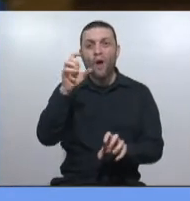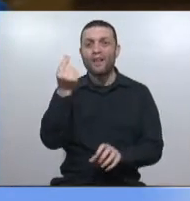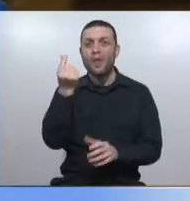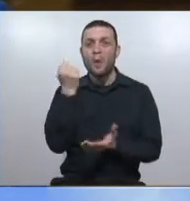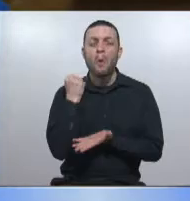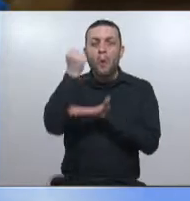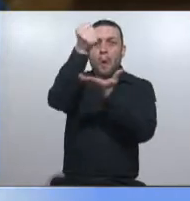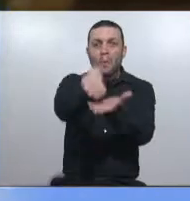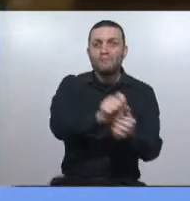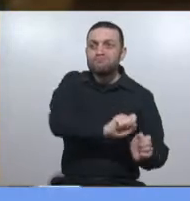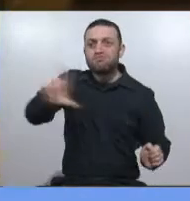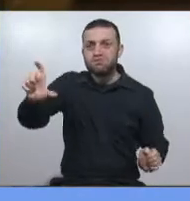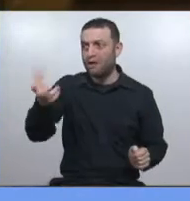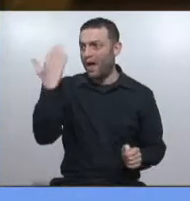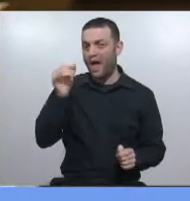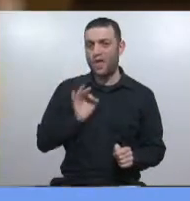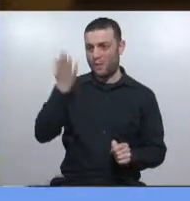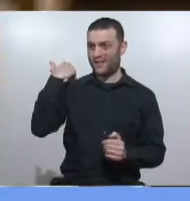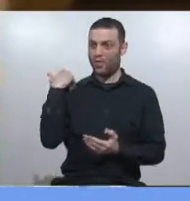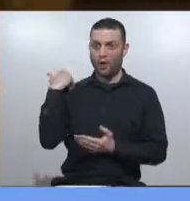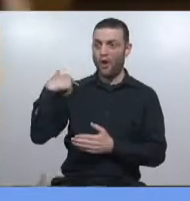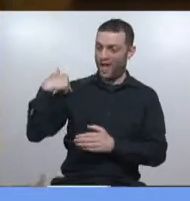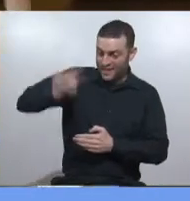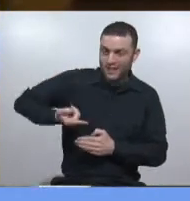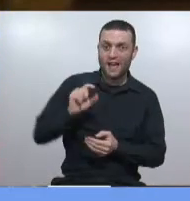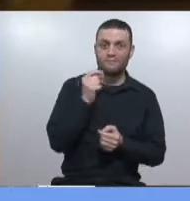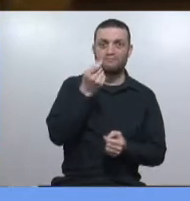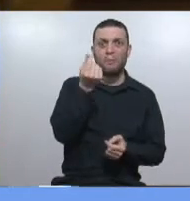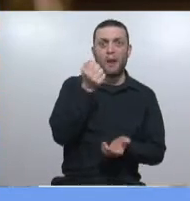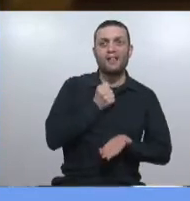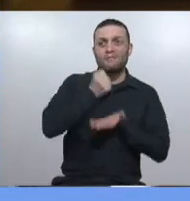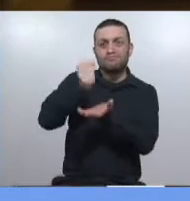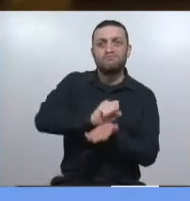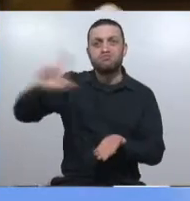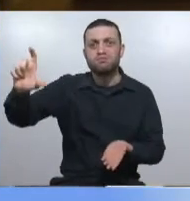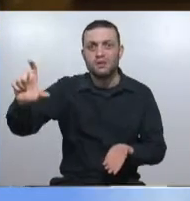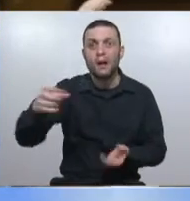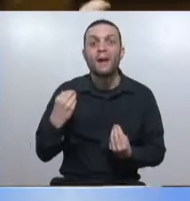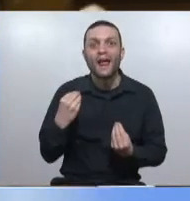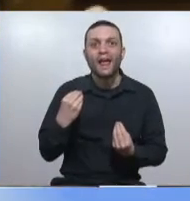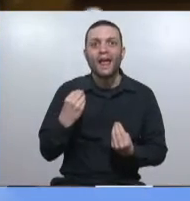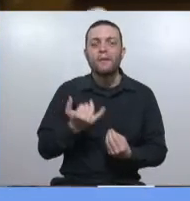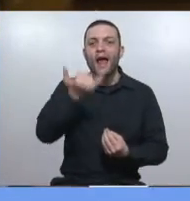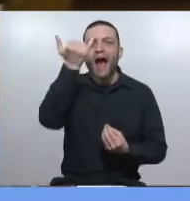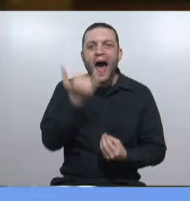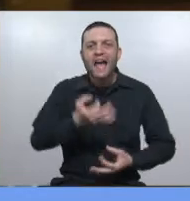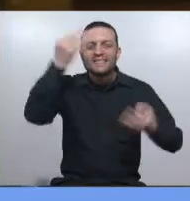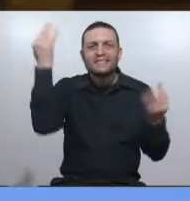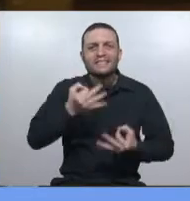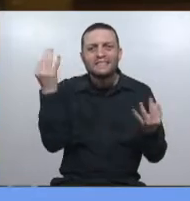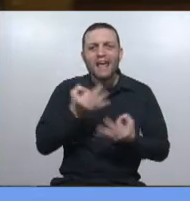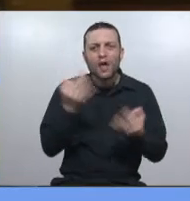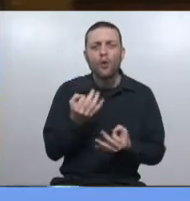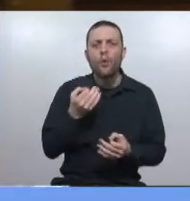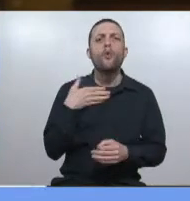más de 2000 millones de pesos para adecuar las aulas para poder garantizar la presencialidad después de un año de que los chicos no vayan presencialmente al